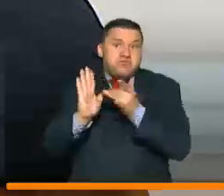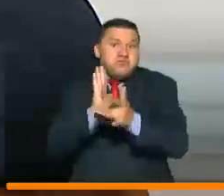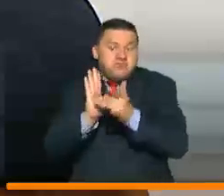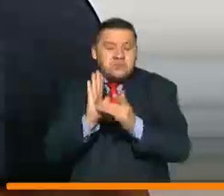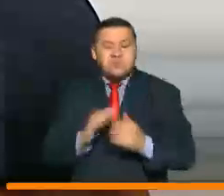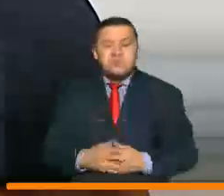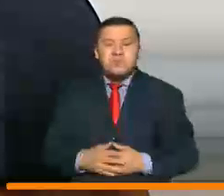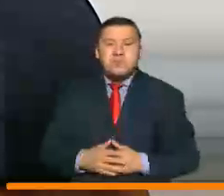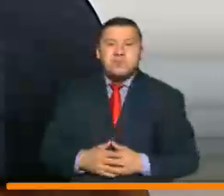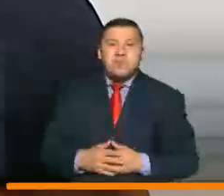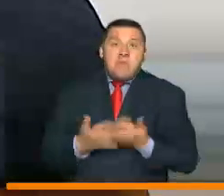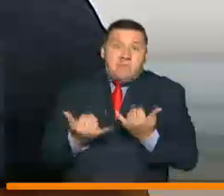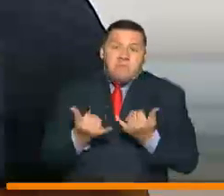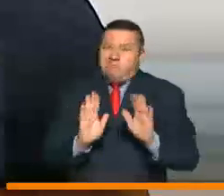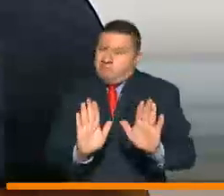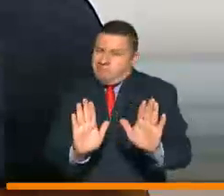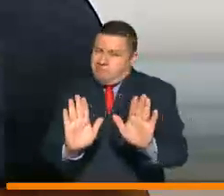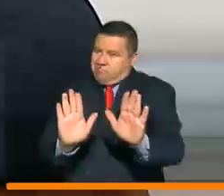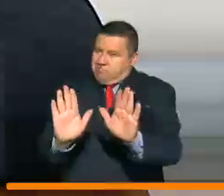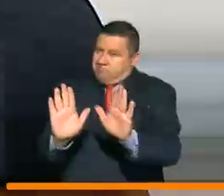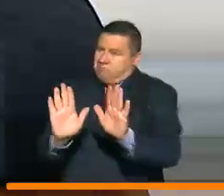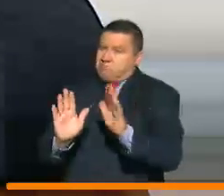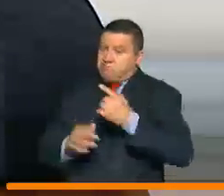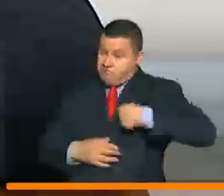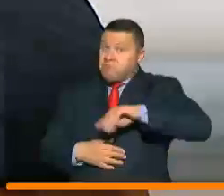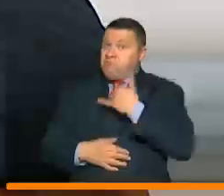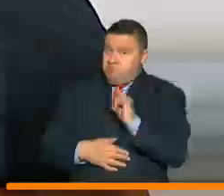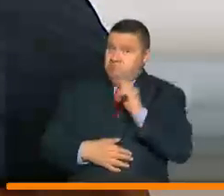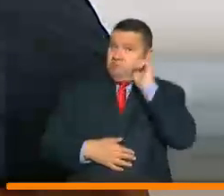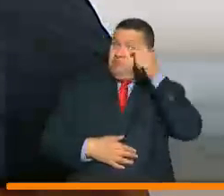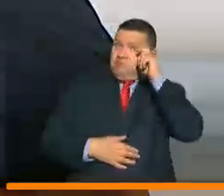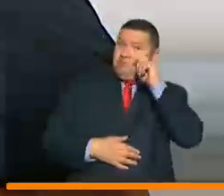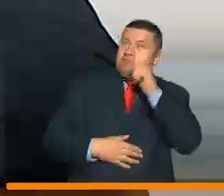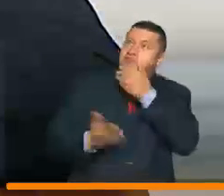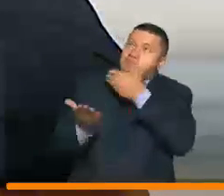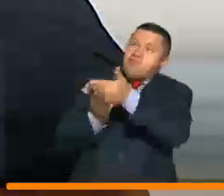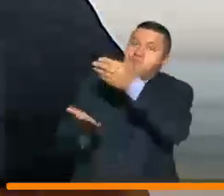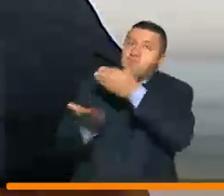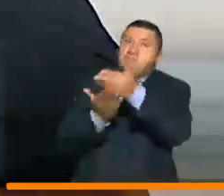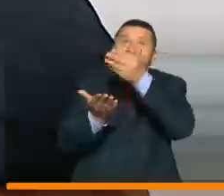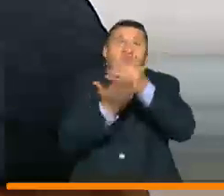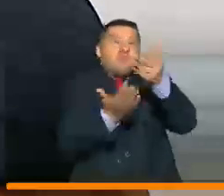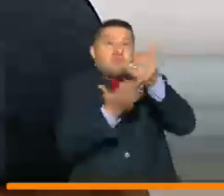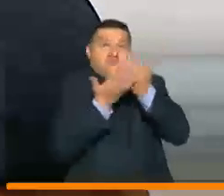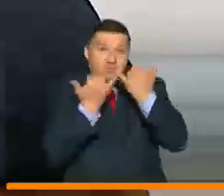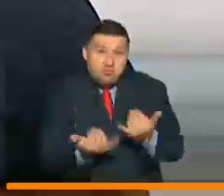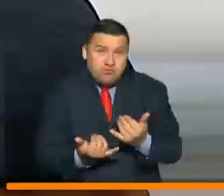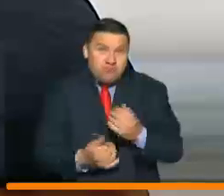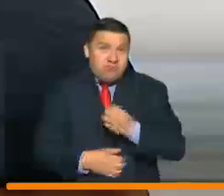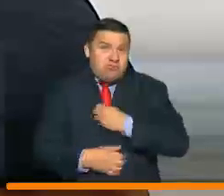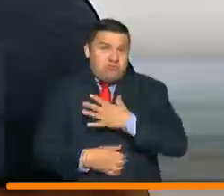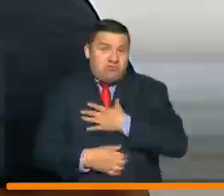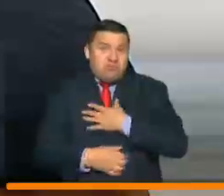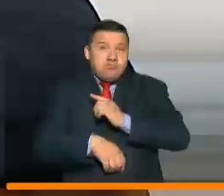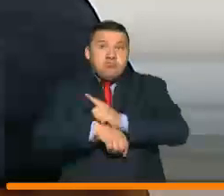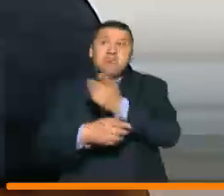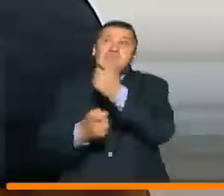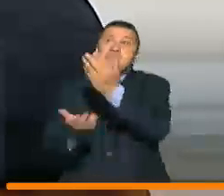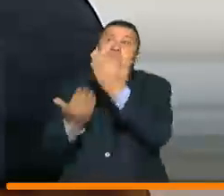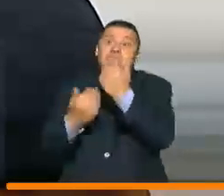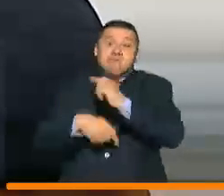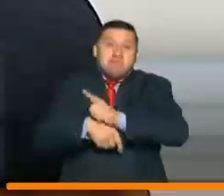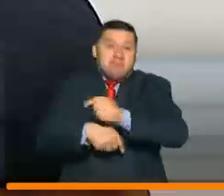emergencia. Por esa razón, y en razón a que nosotros estamos comprando básicamente en este momento oportunidad de entrega pronto de